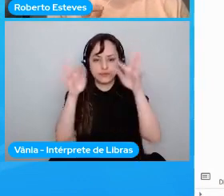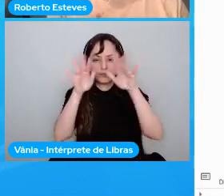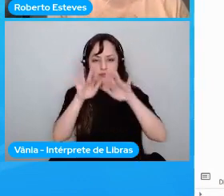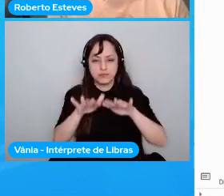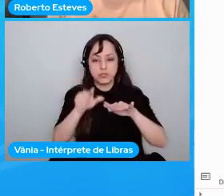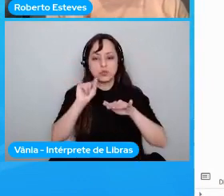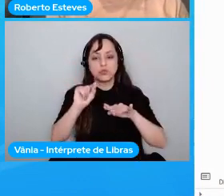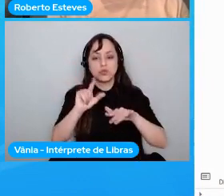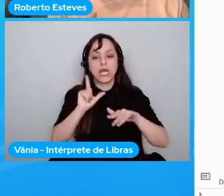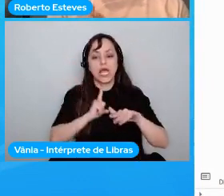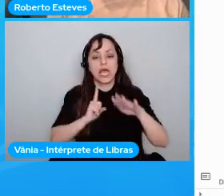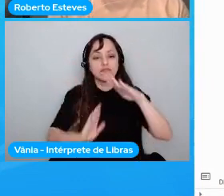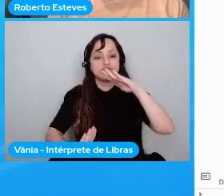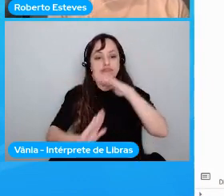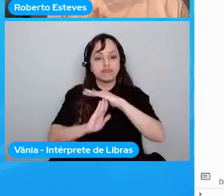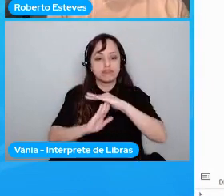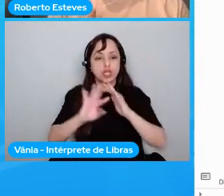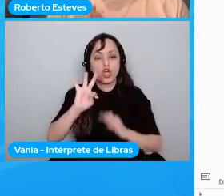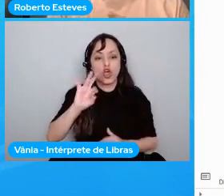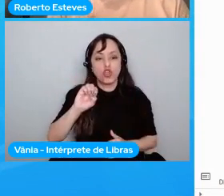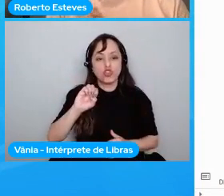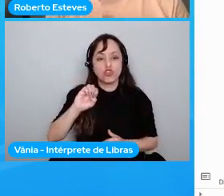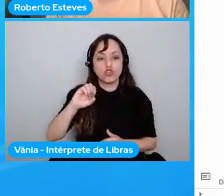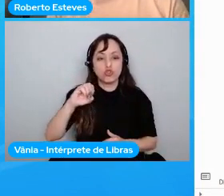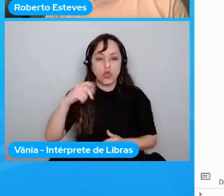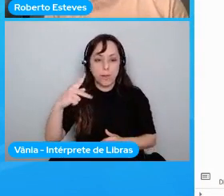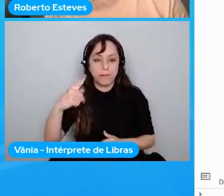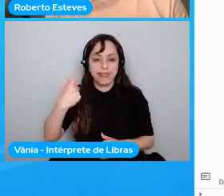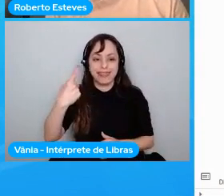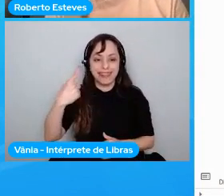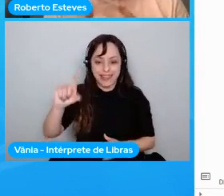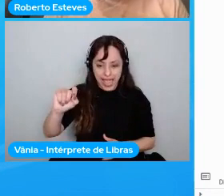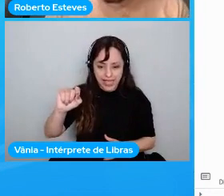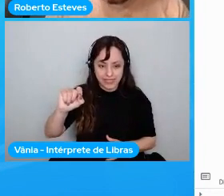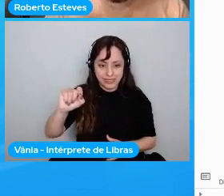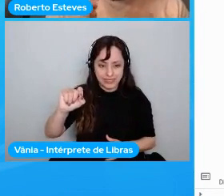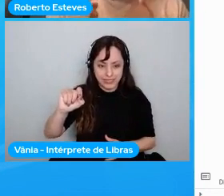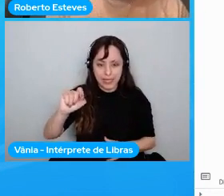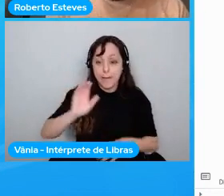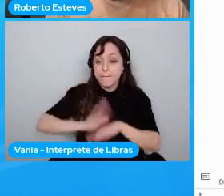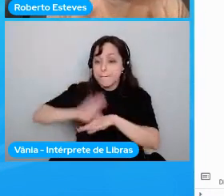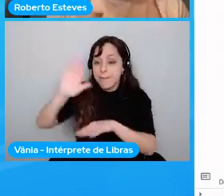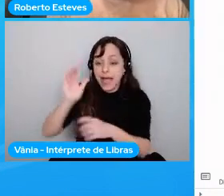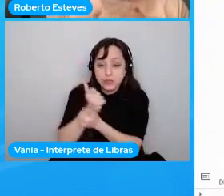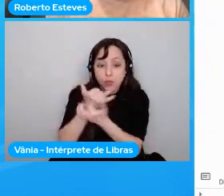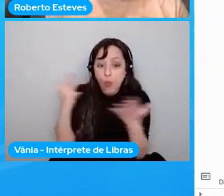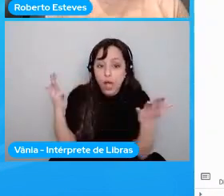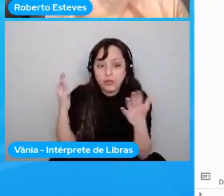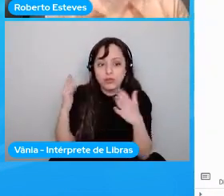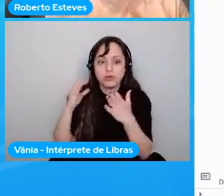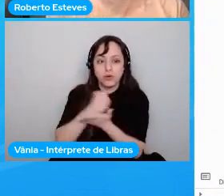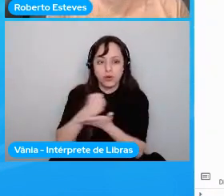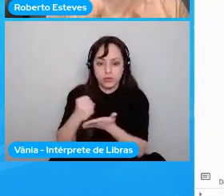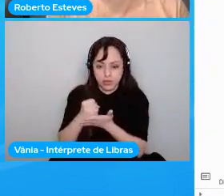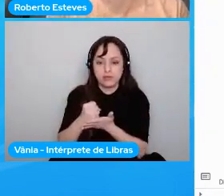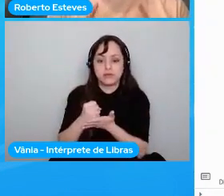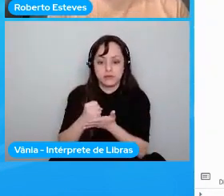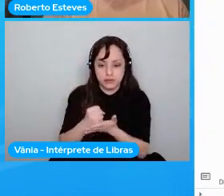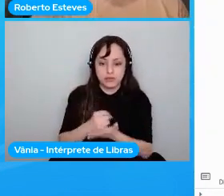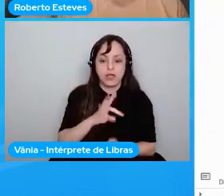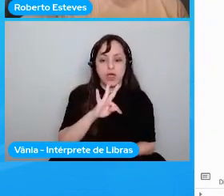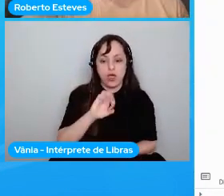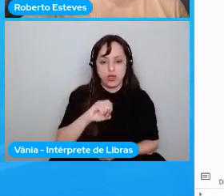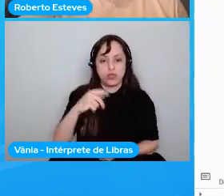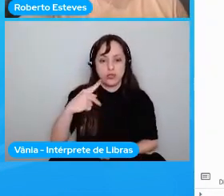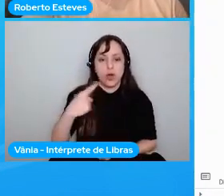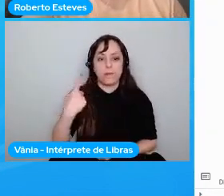de instituciones del Estado con mayor número de contratos. Vamos a analizar las instituciones, el top 10 de instituciones con